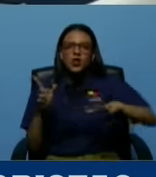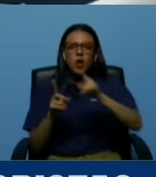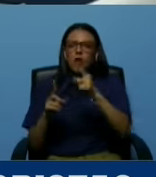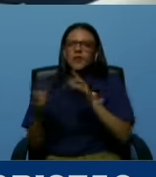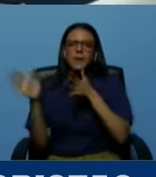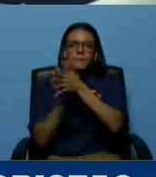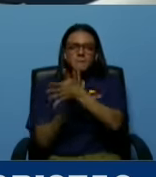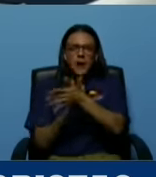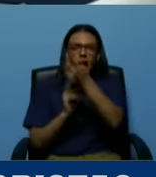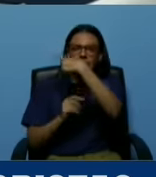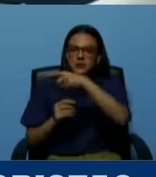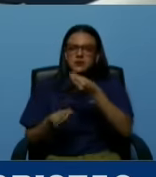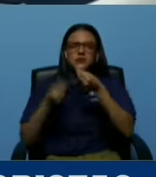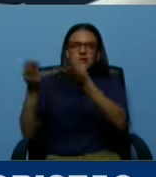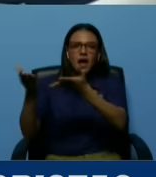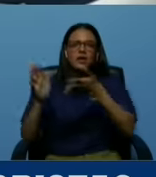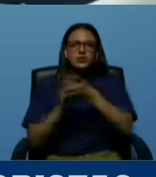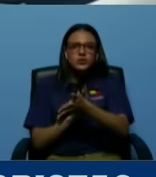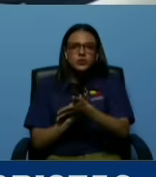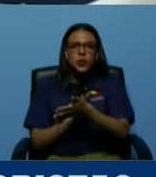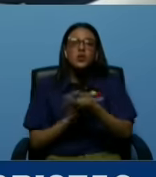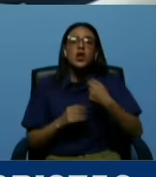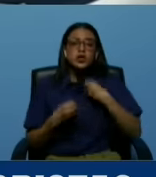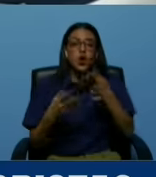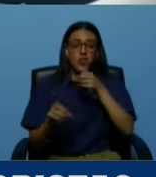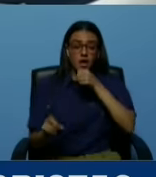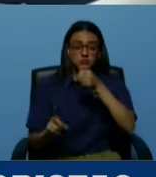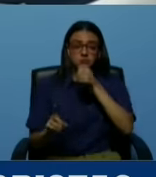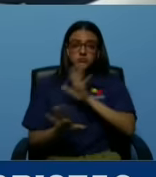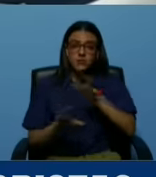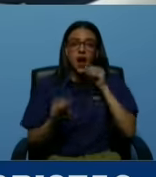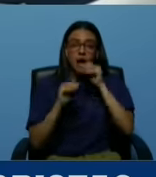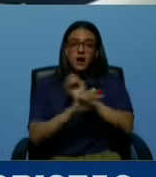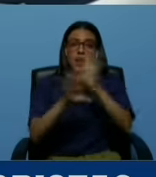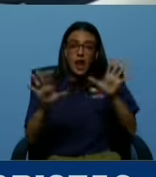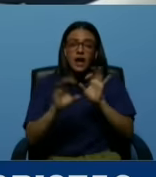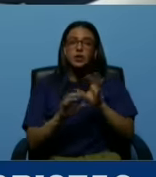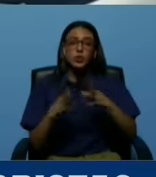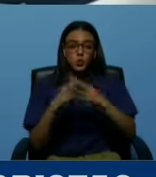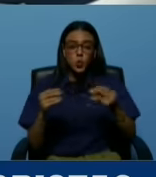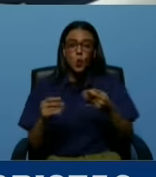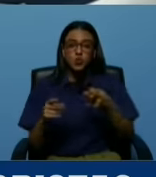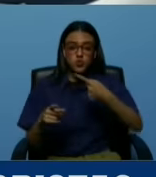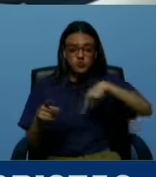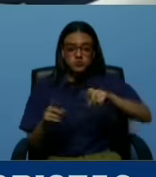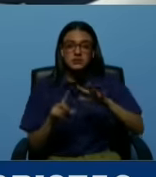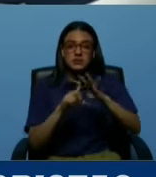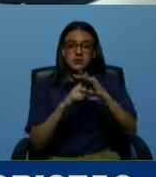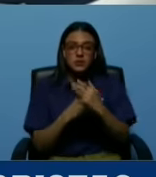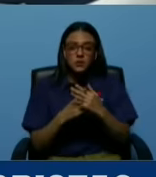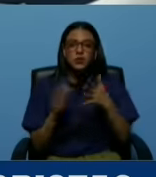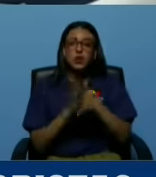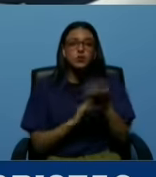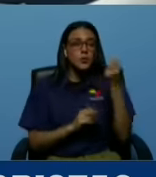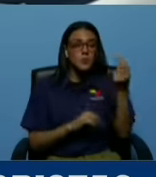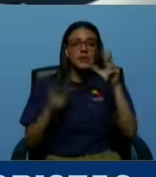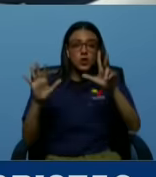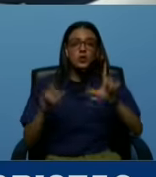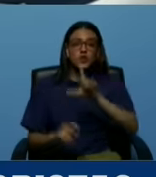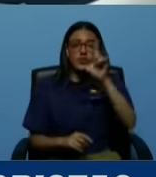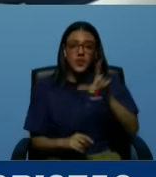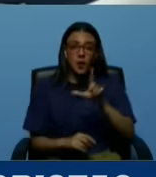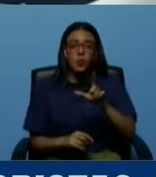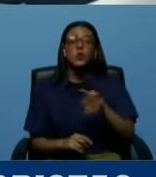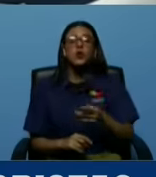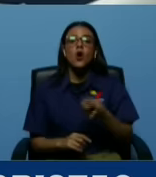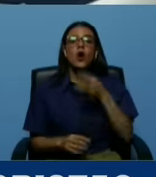no solamente en, yo di una rueda de prensa posterior a todo esto del 28 de julio,